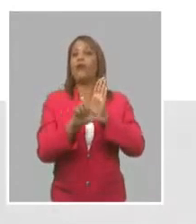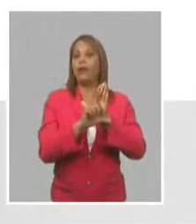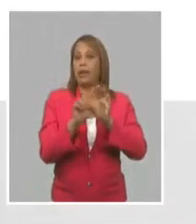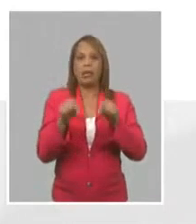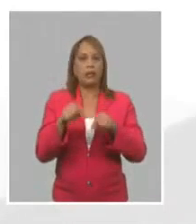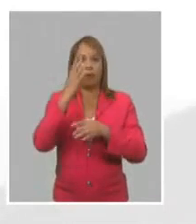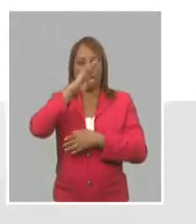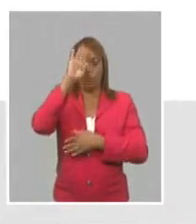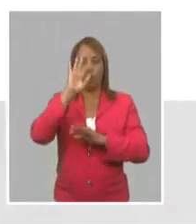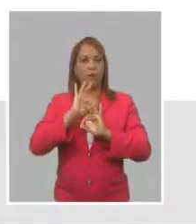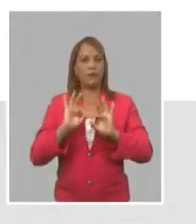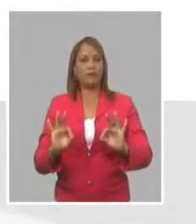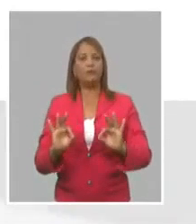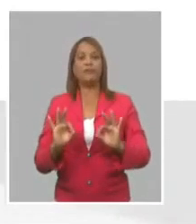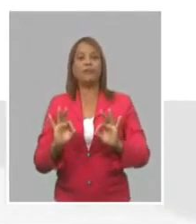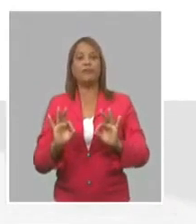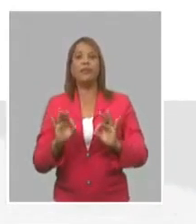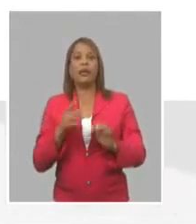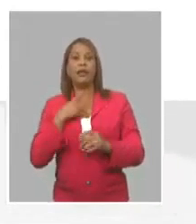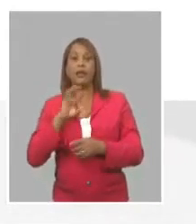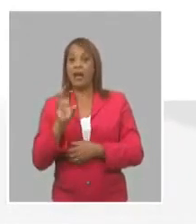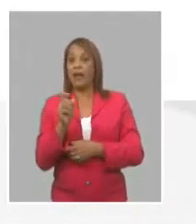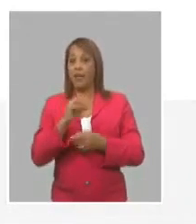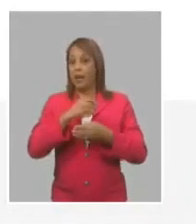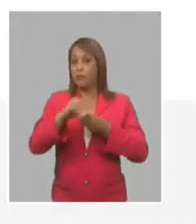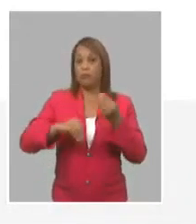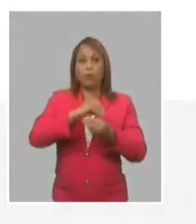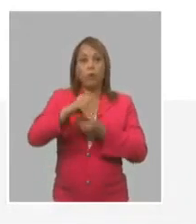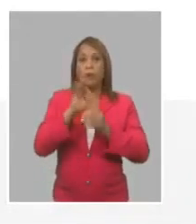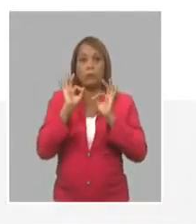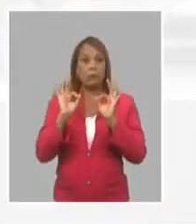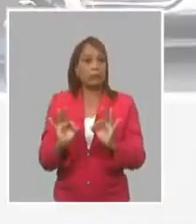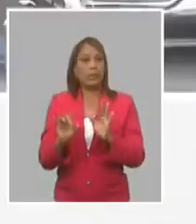legal. Porque el tipo de cambio cada vez que es legal.